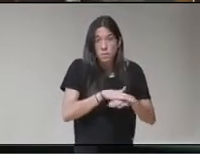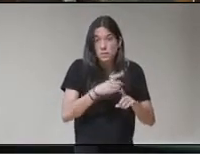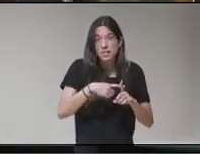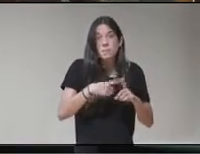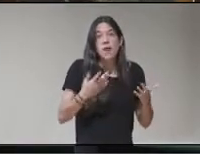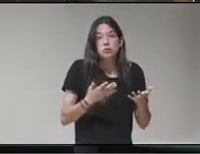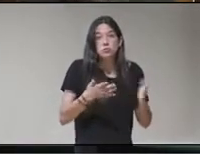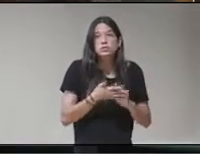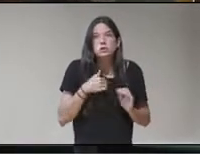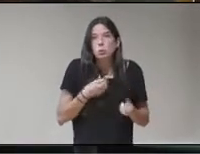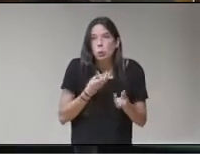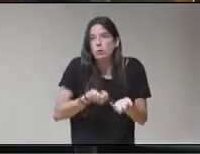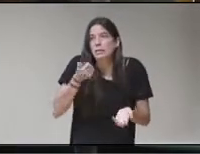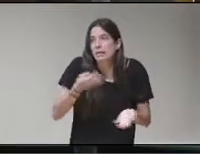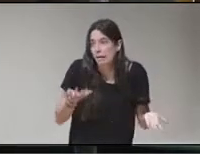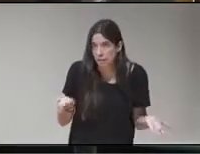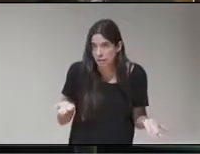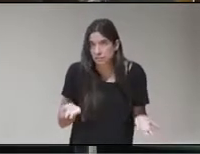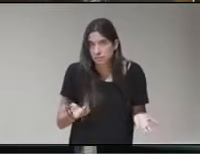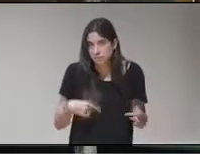Pues bien,